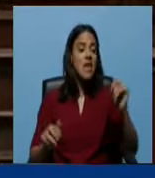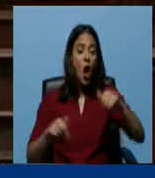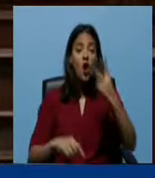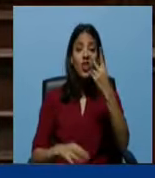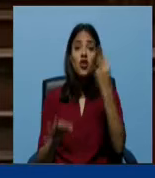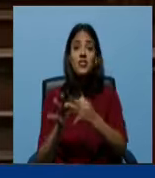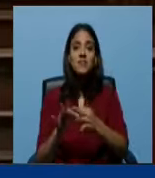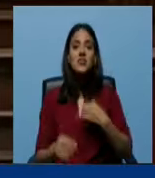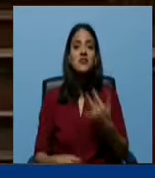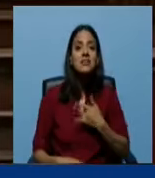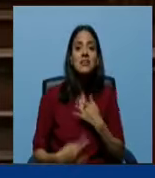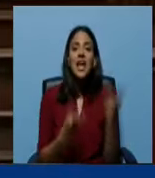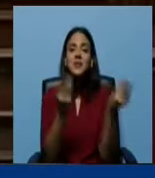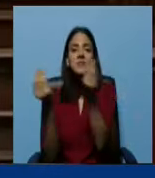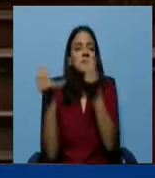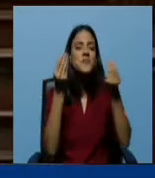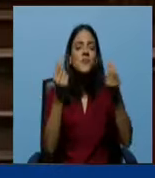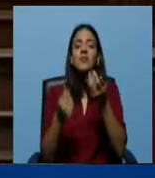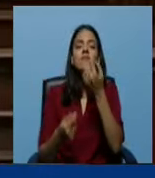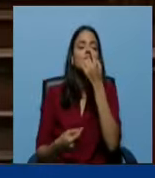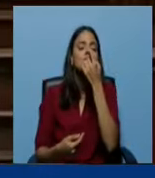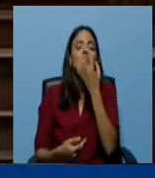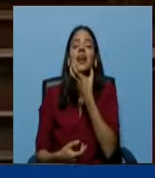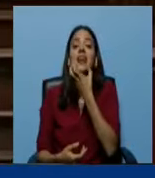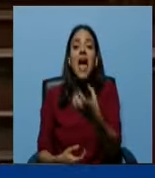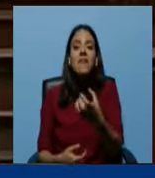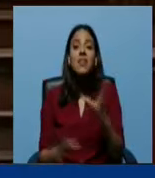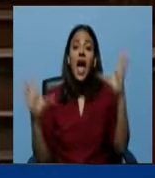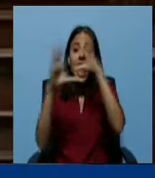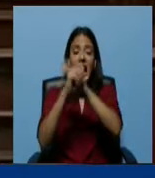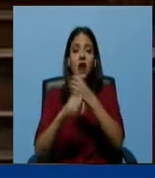Navidad. ¿Habrá anuncios esta noche?